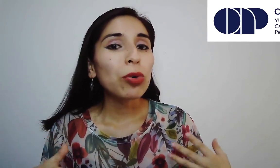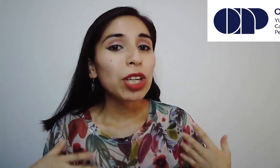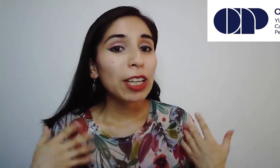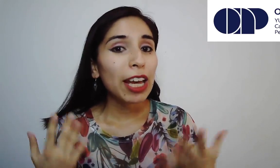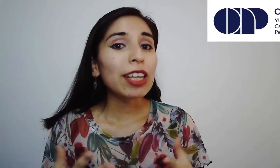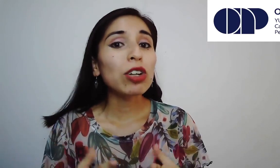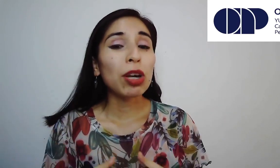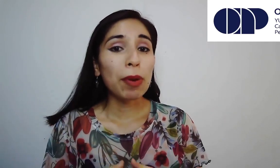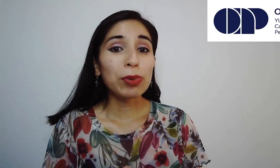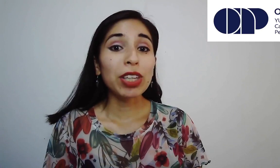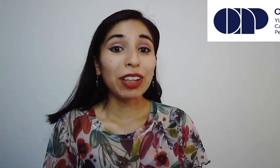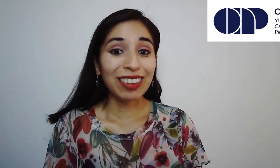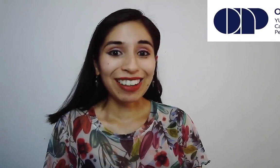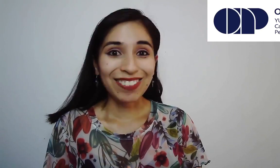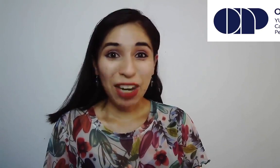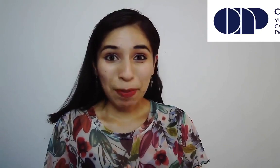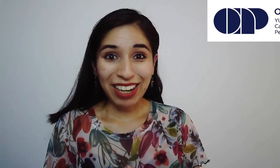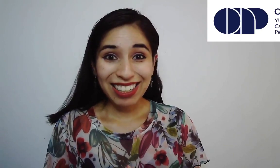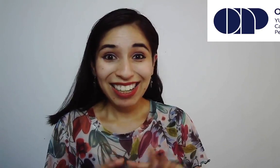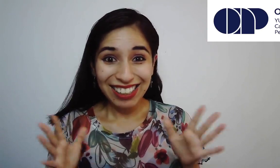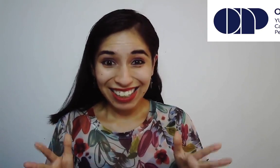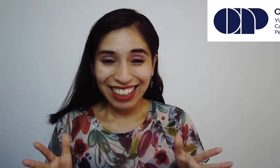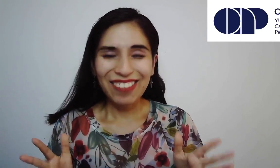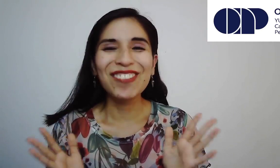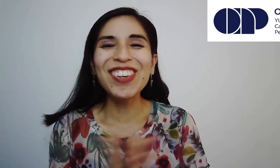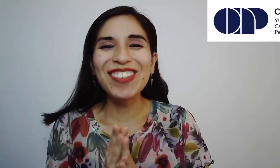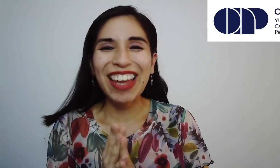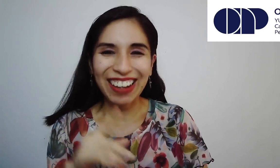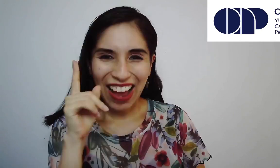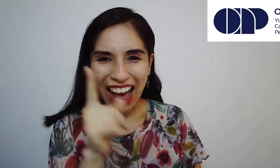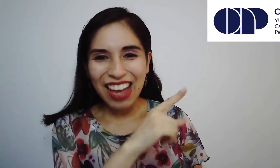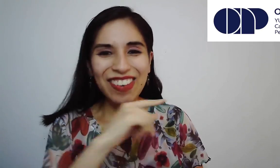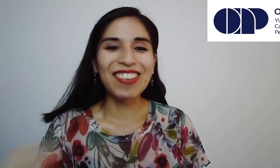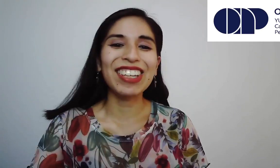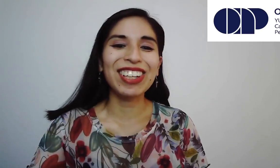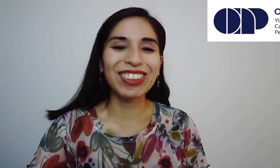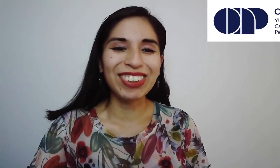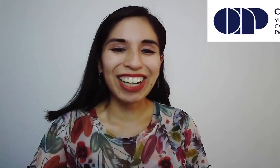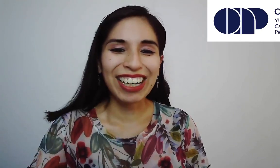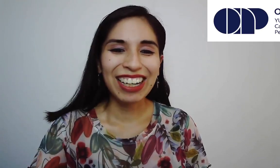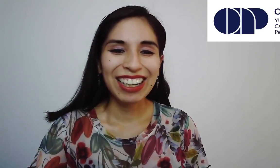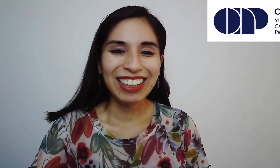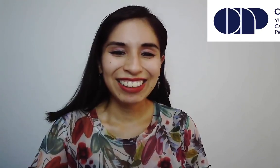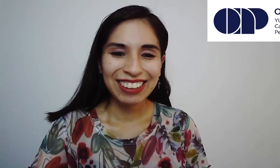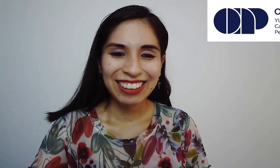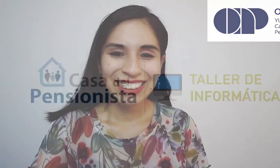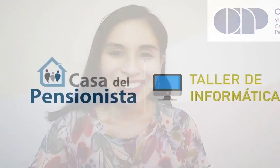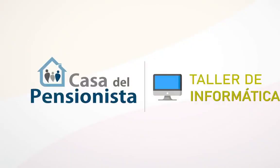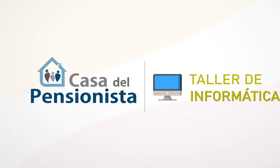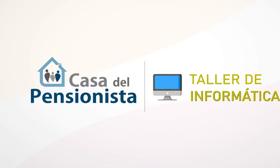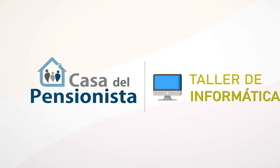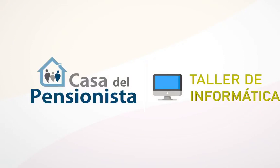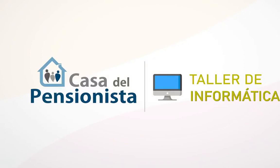dando una idea de lo que vamos a tratar me parece muy bien hay ver vídeo tutorial